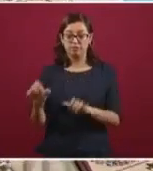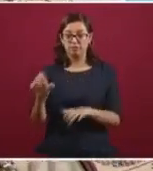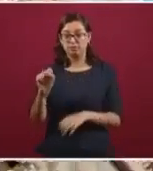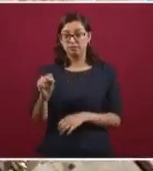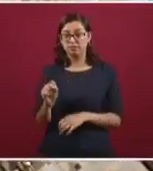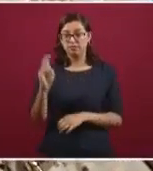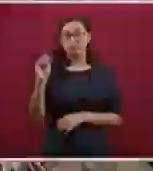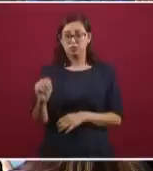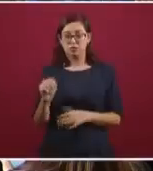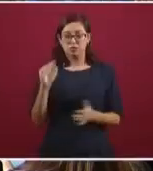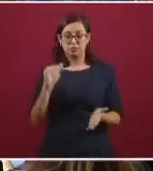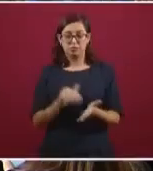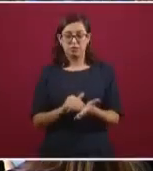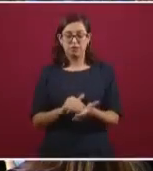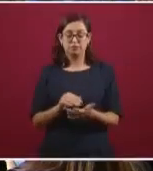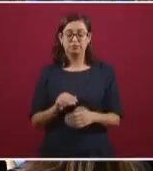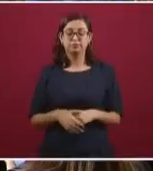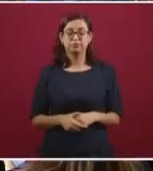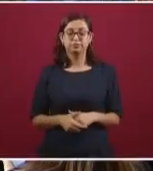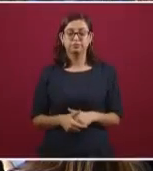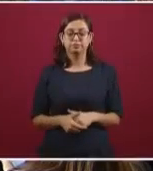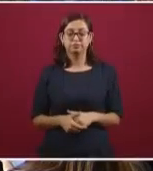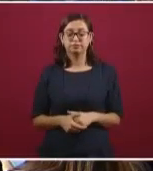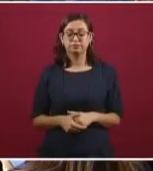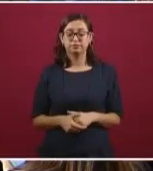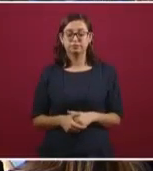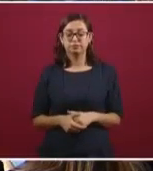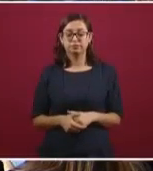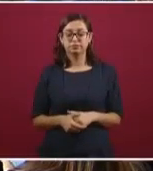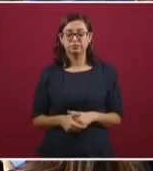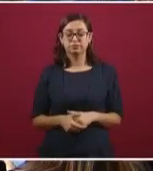1,679,000 armas. ¿Qué hacemos?